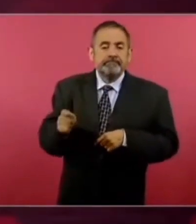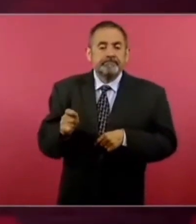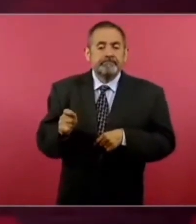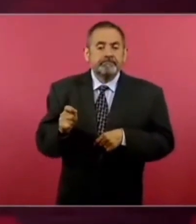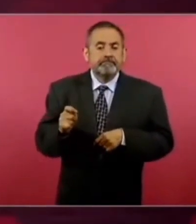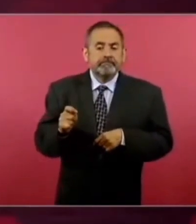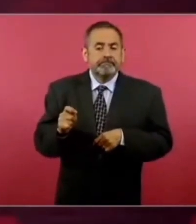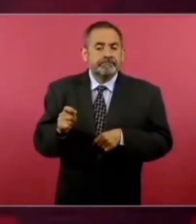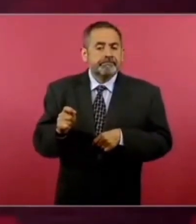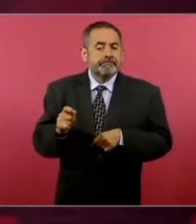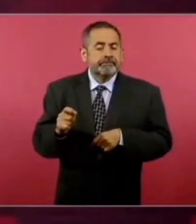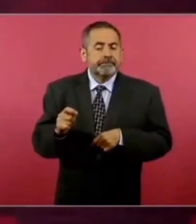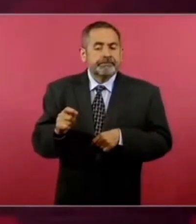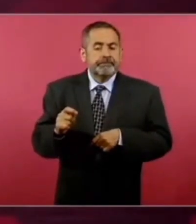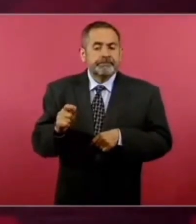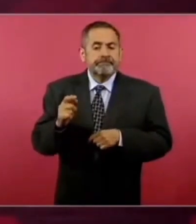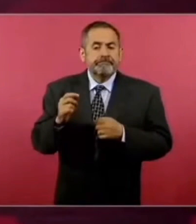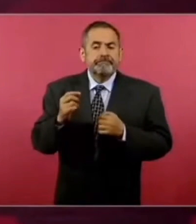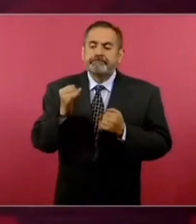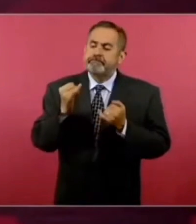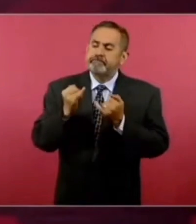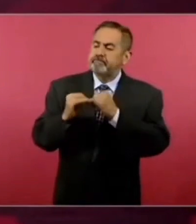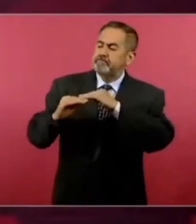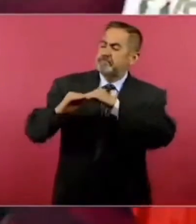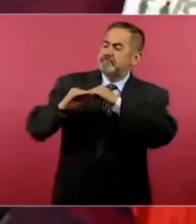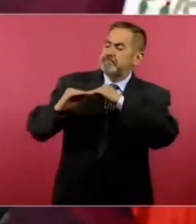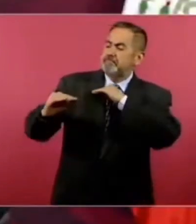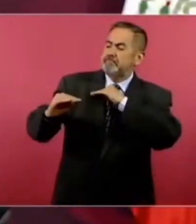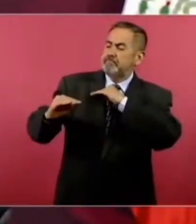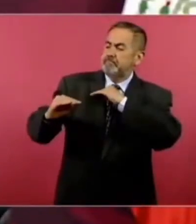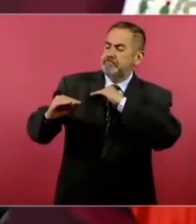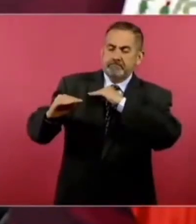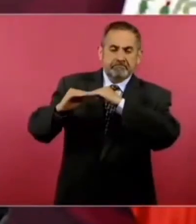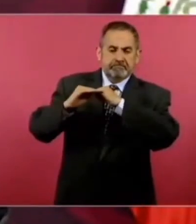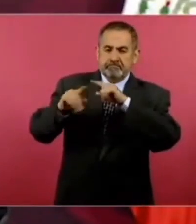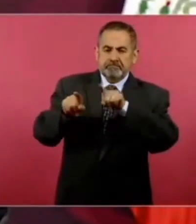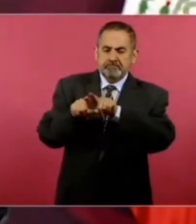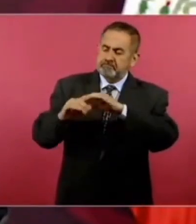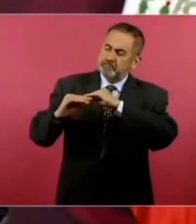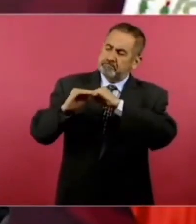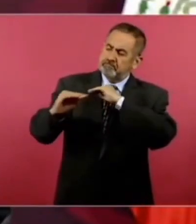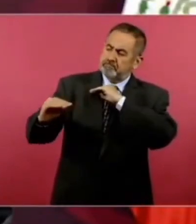en un pie de igualdad.